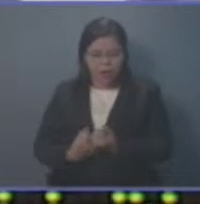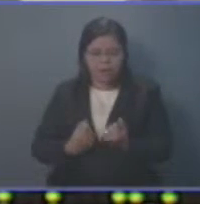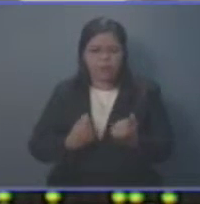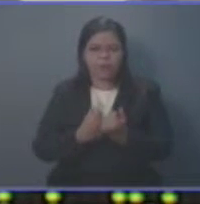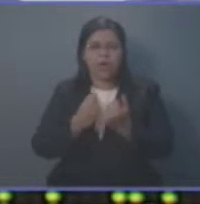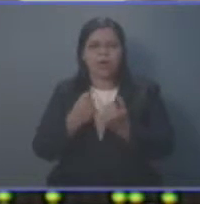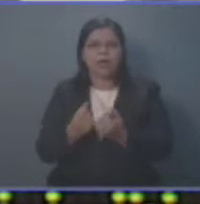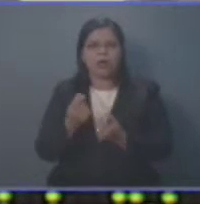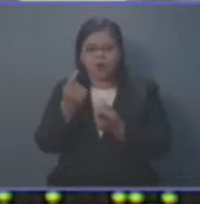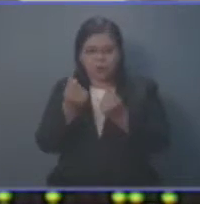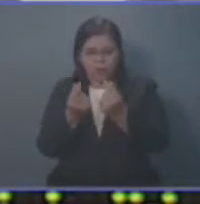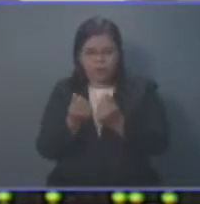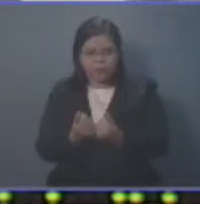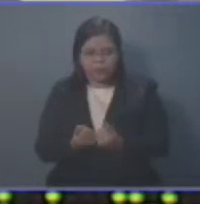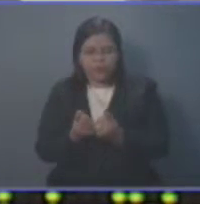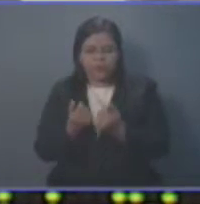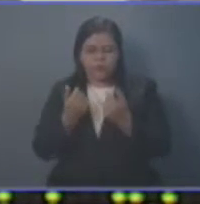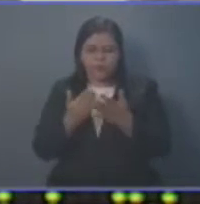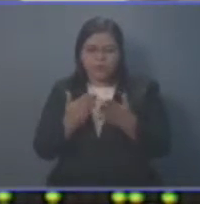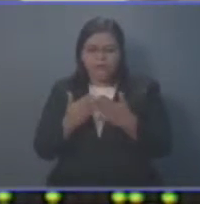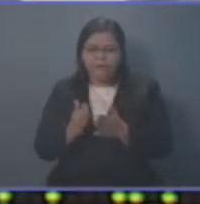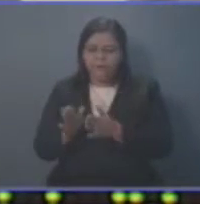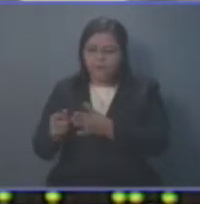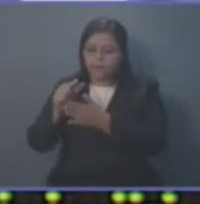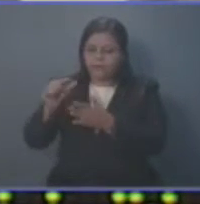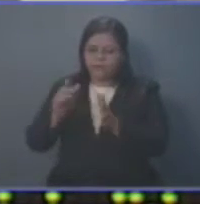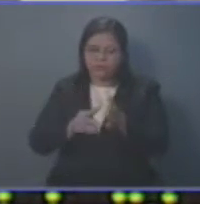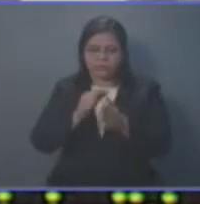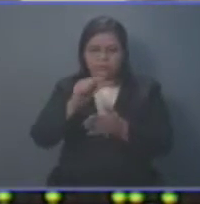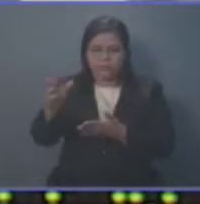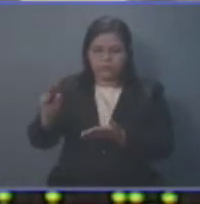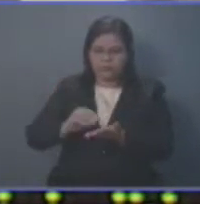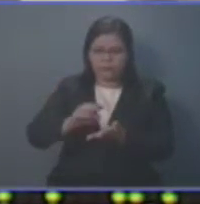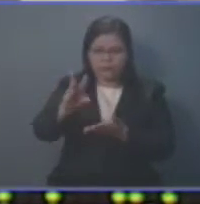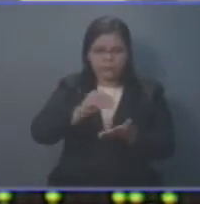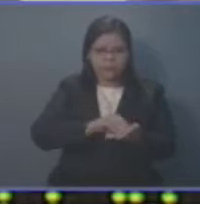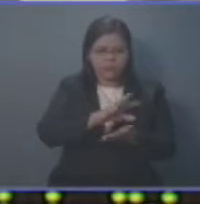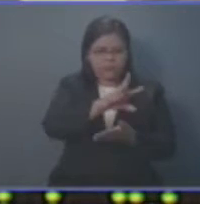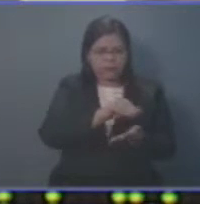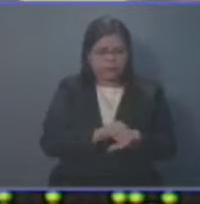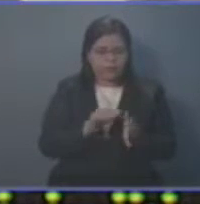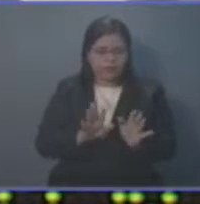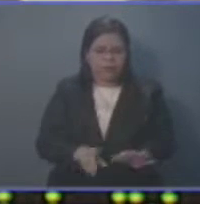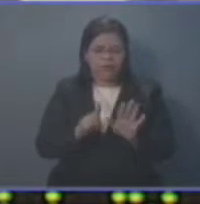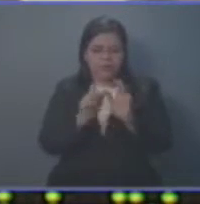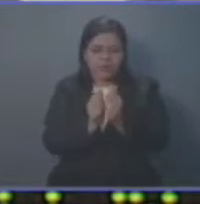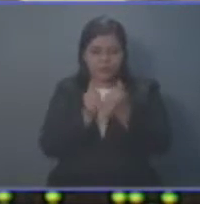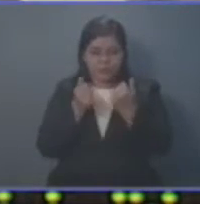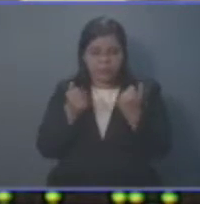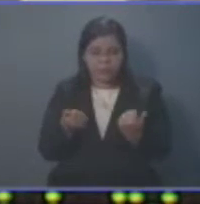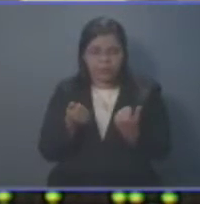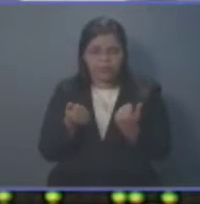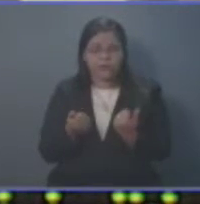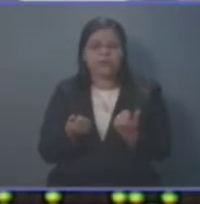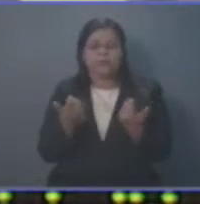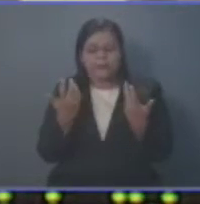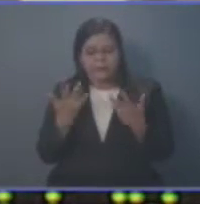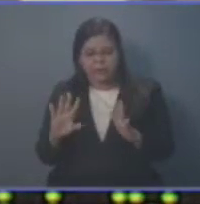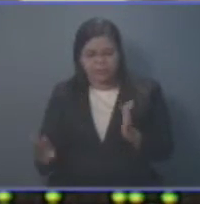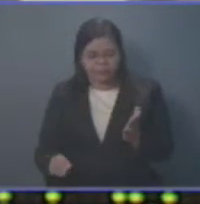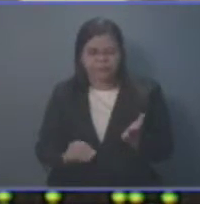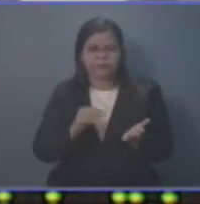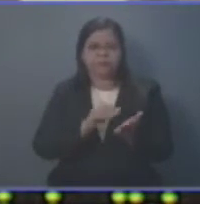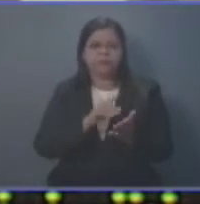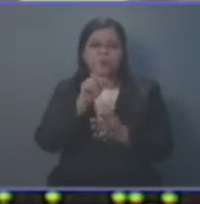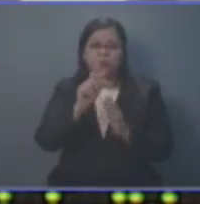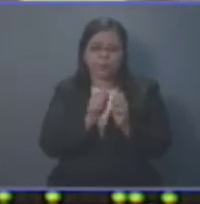asignaciones presupuestarias de diferentes instituciones del sector público por 16 millones, el cual se incluye el monto de